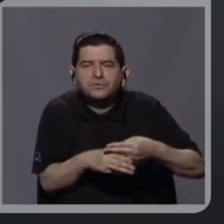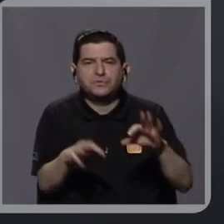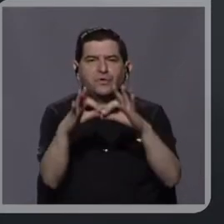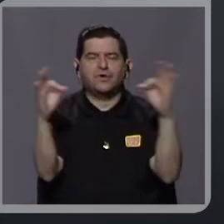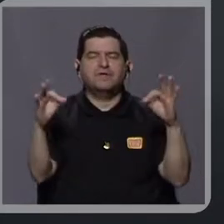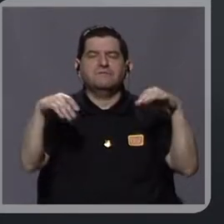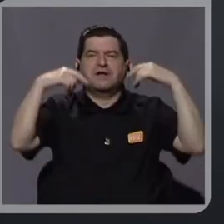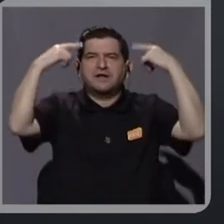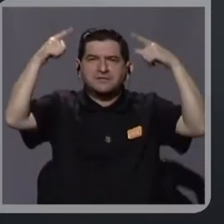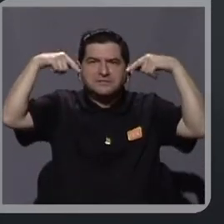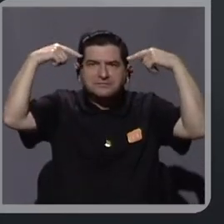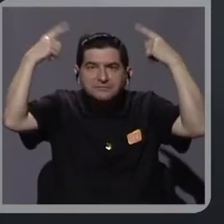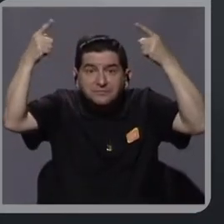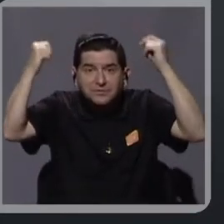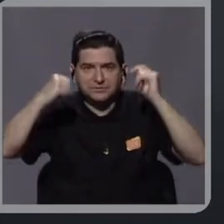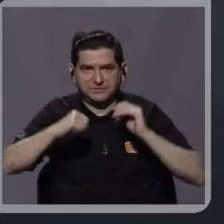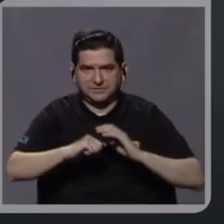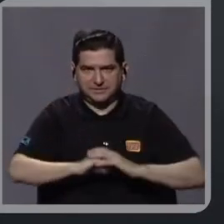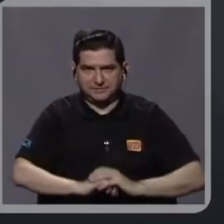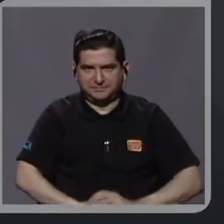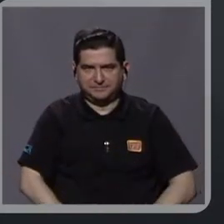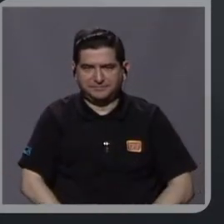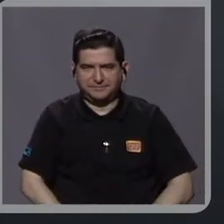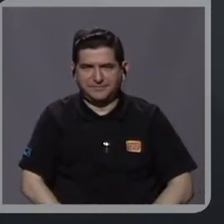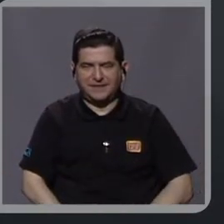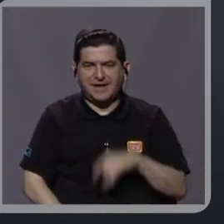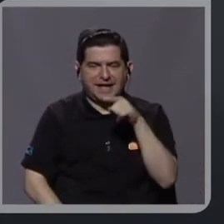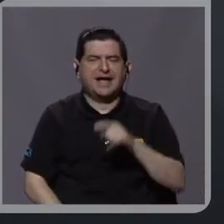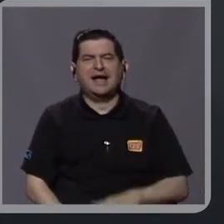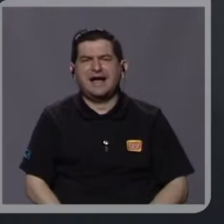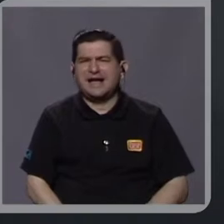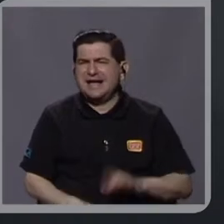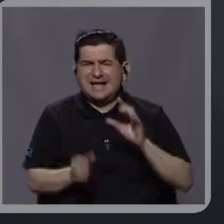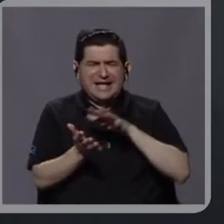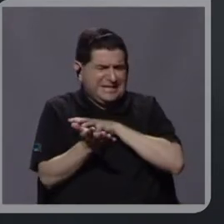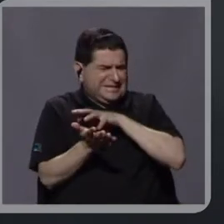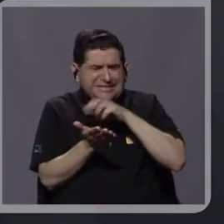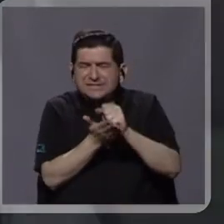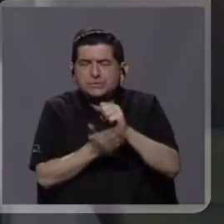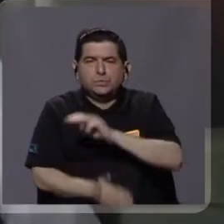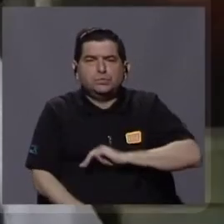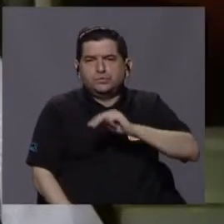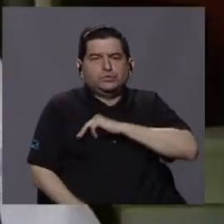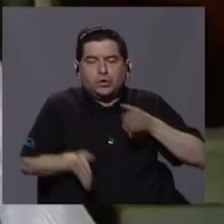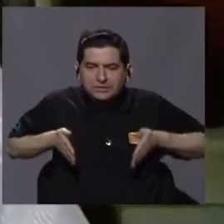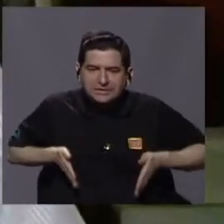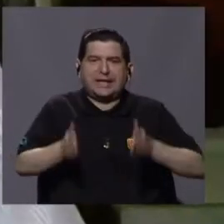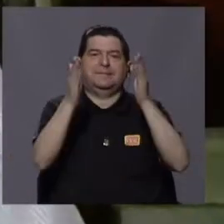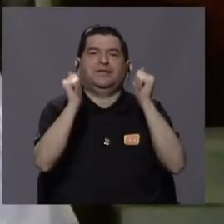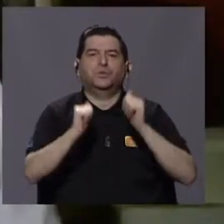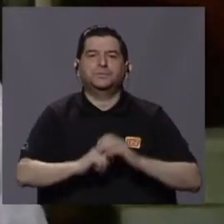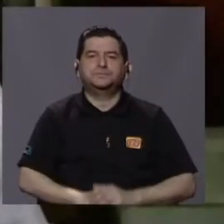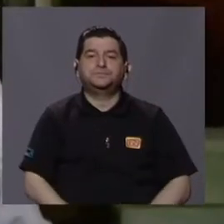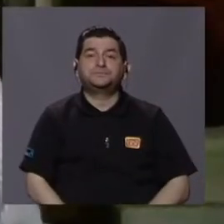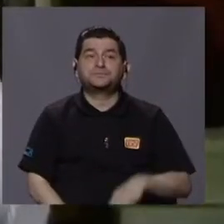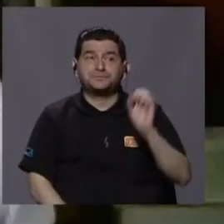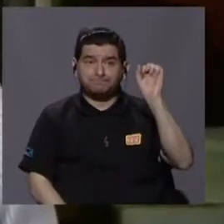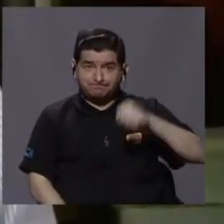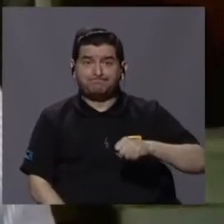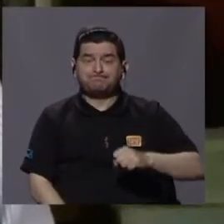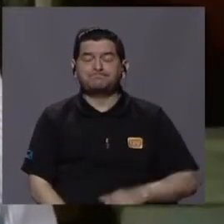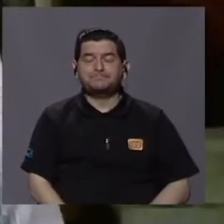muy famosa don julio catástrofe moral en el camino así es que